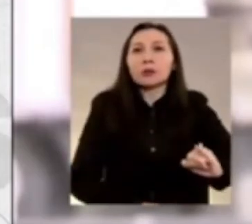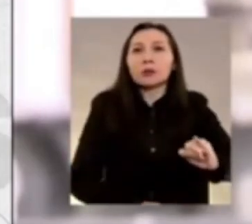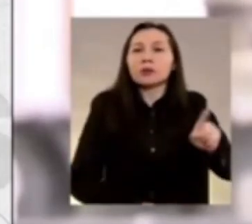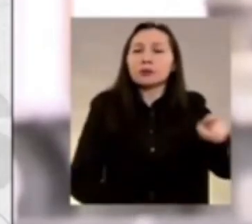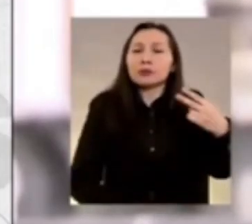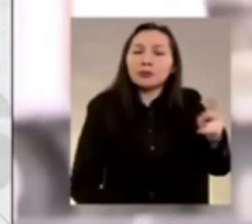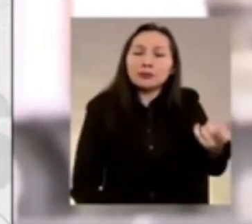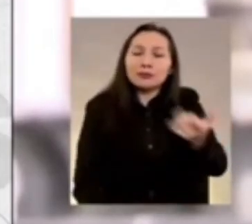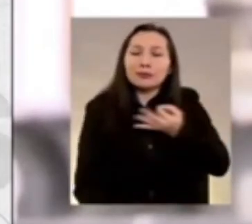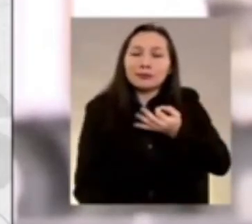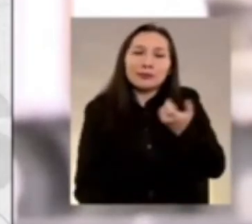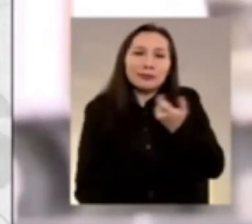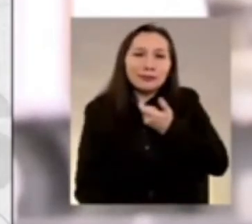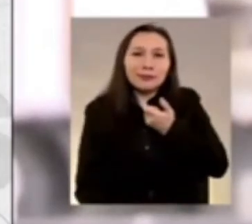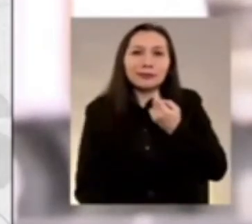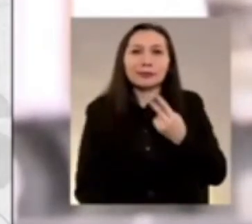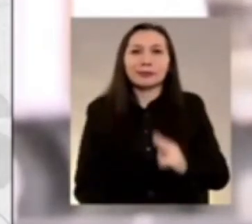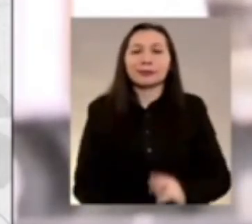humor.